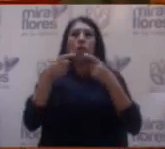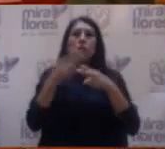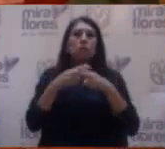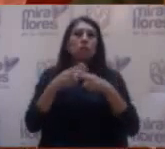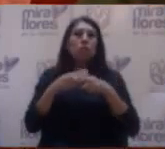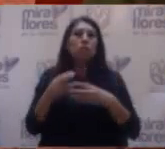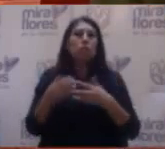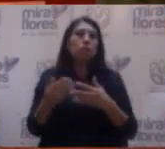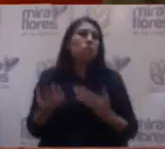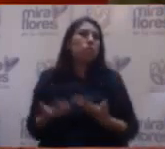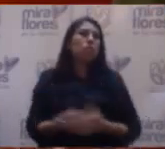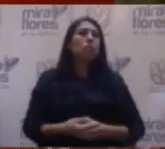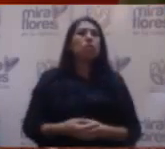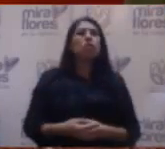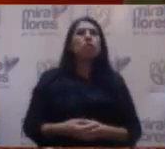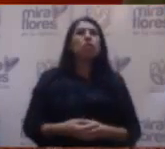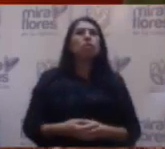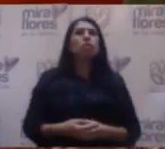que